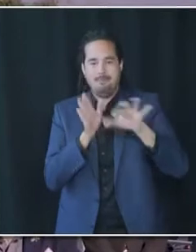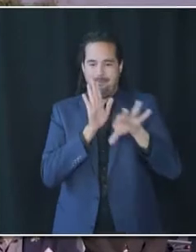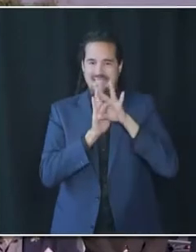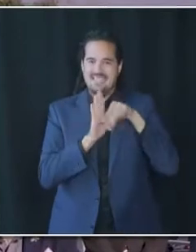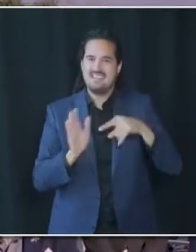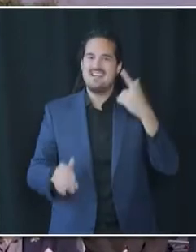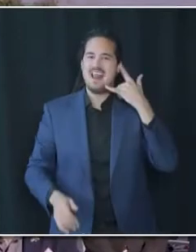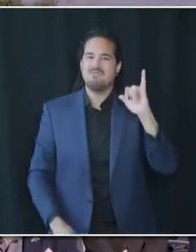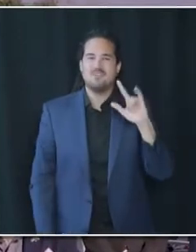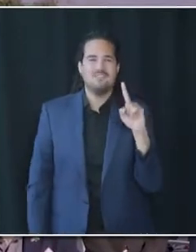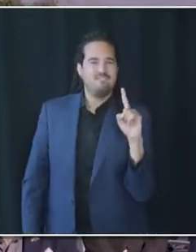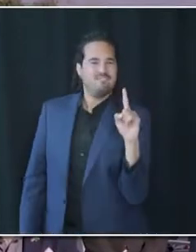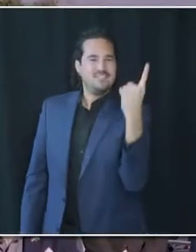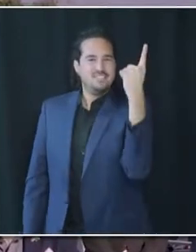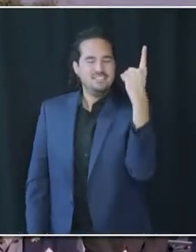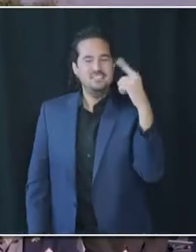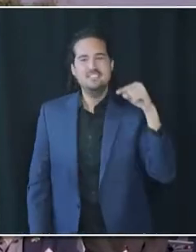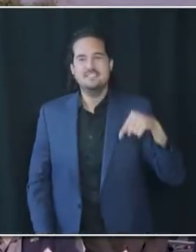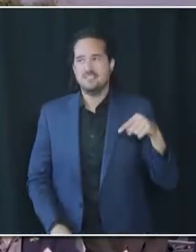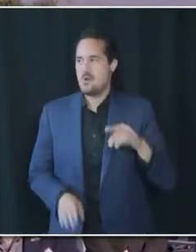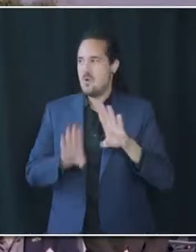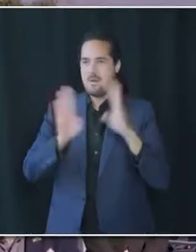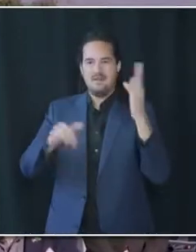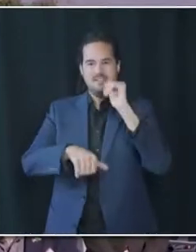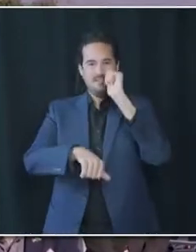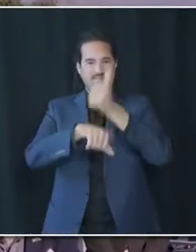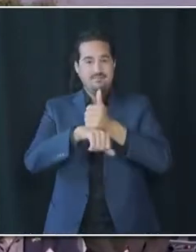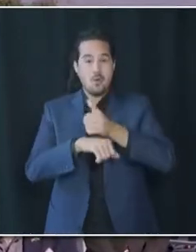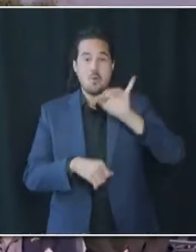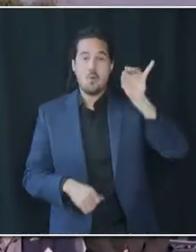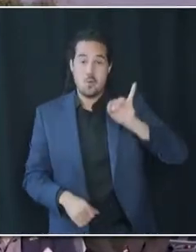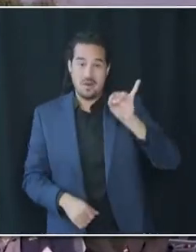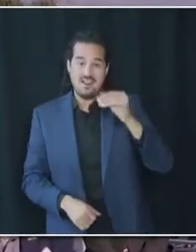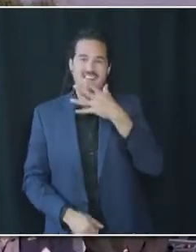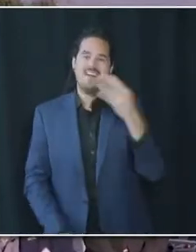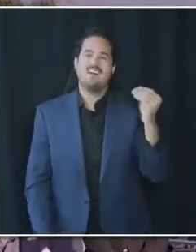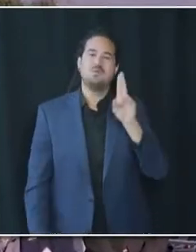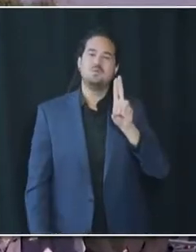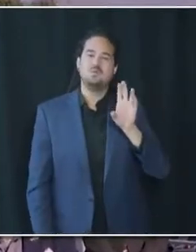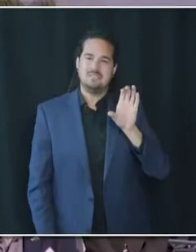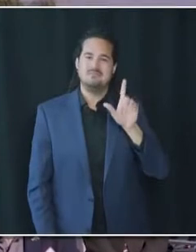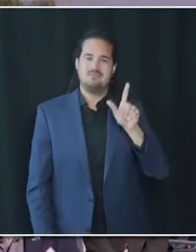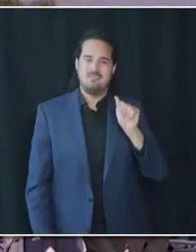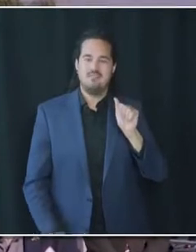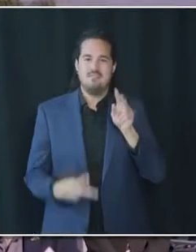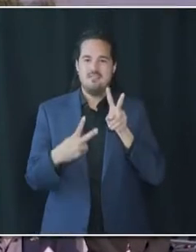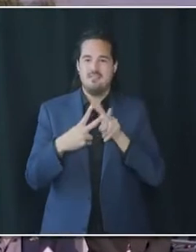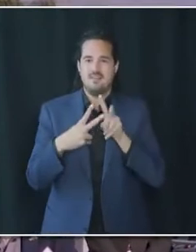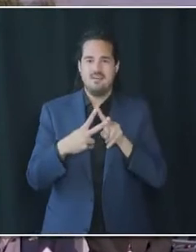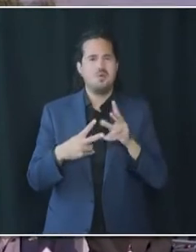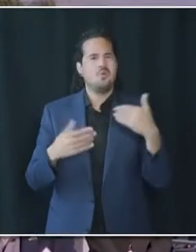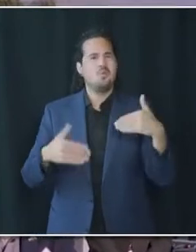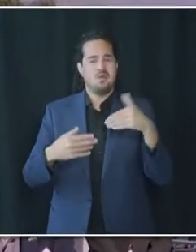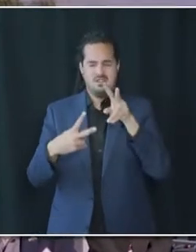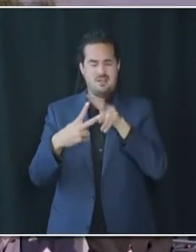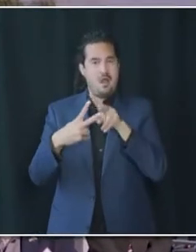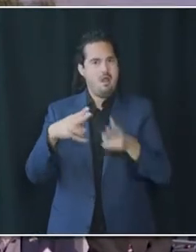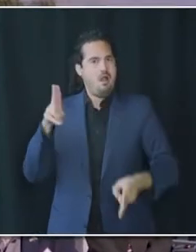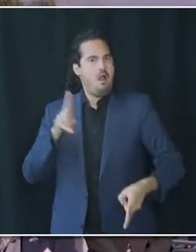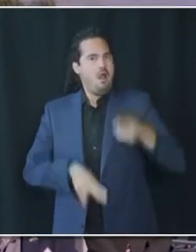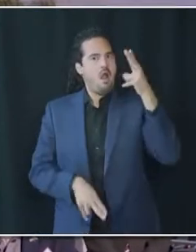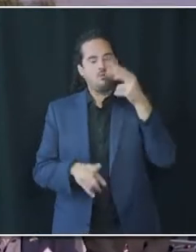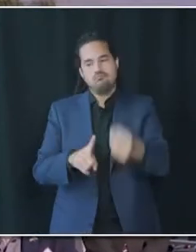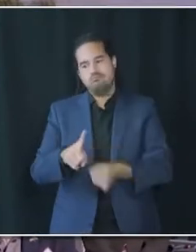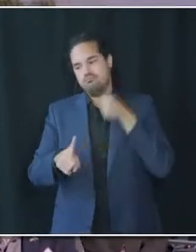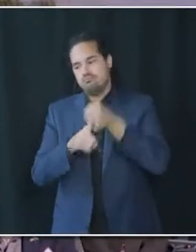podemos abrir estos sitios en oakland y en los ángeles en comunidades que fueron azotadas particularmente por